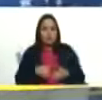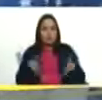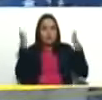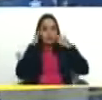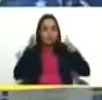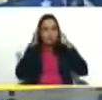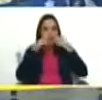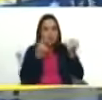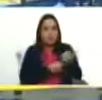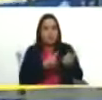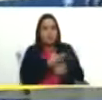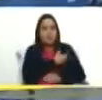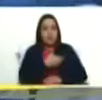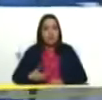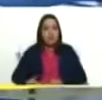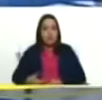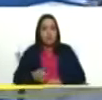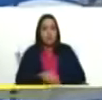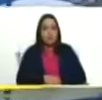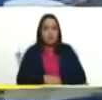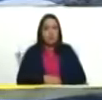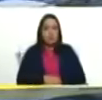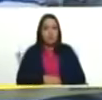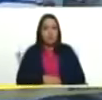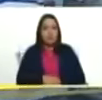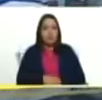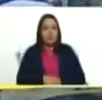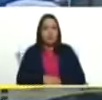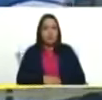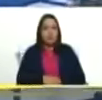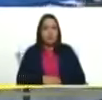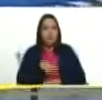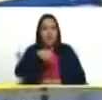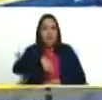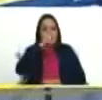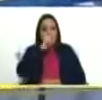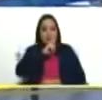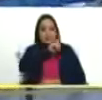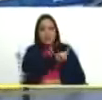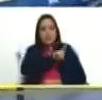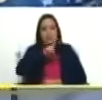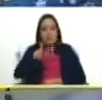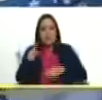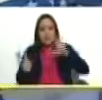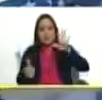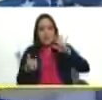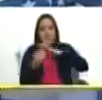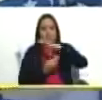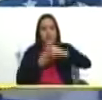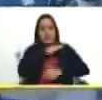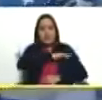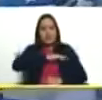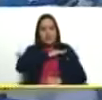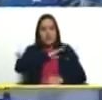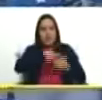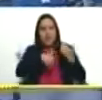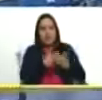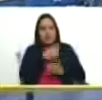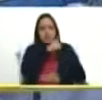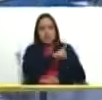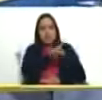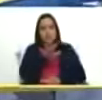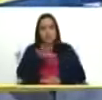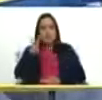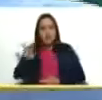Hermano presidente, nosotros pasamos este año de 116 bases de misiones a 152,